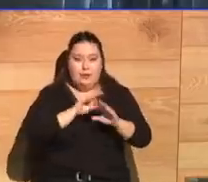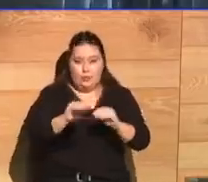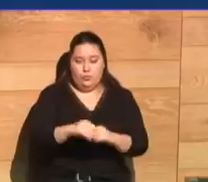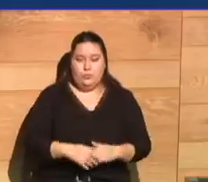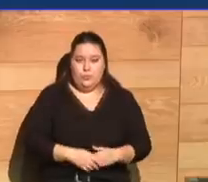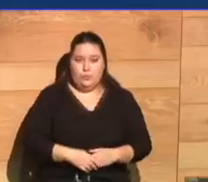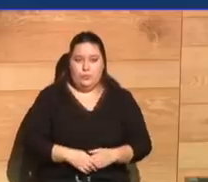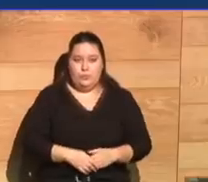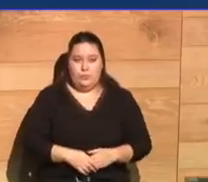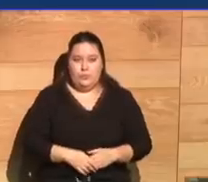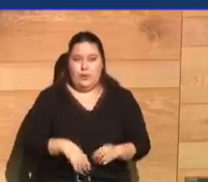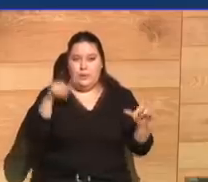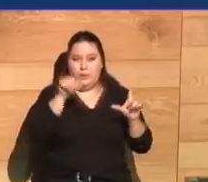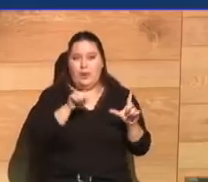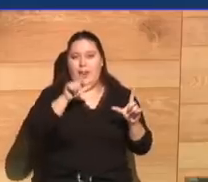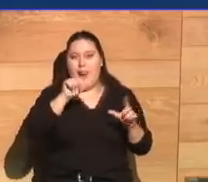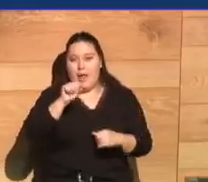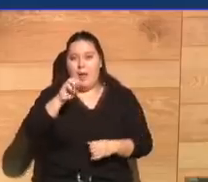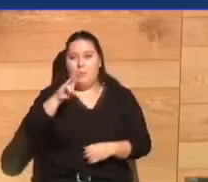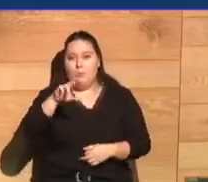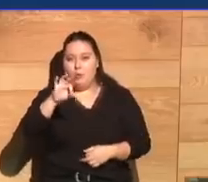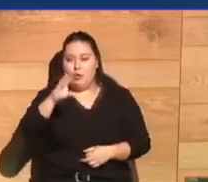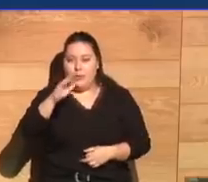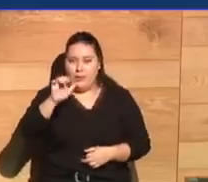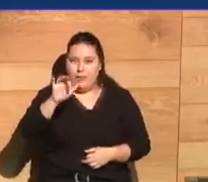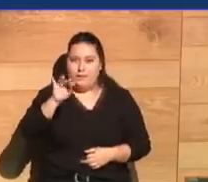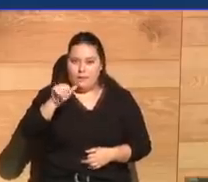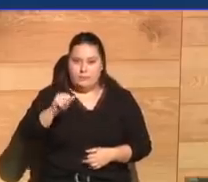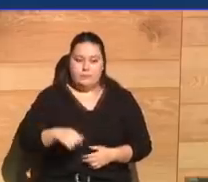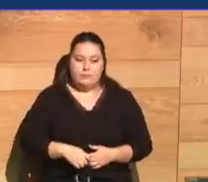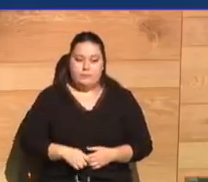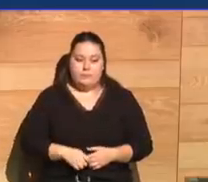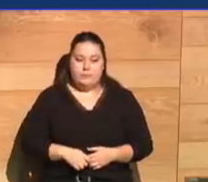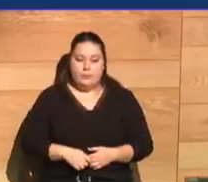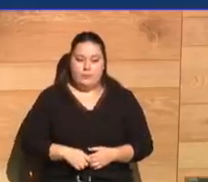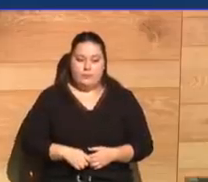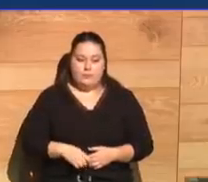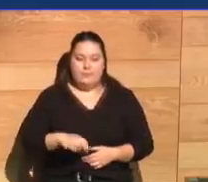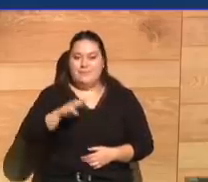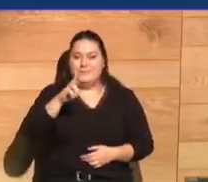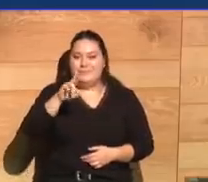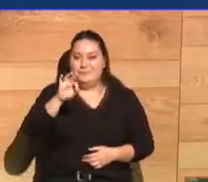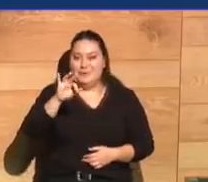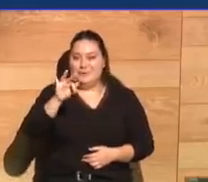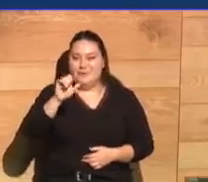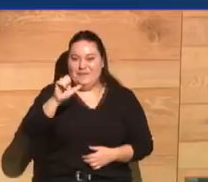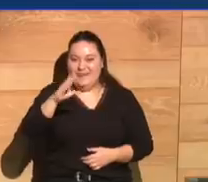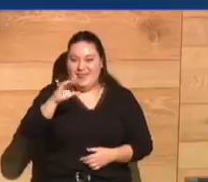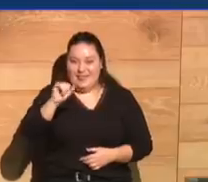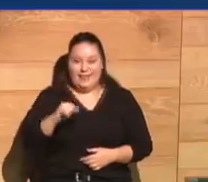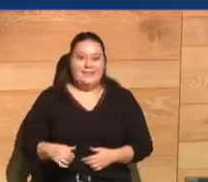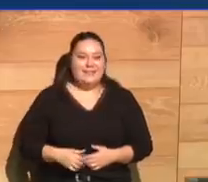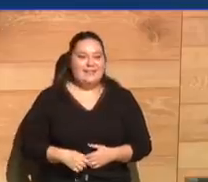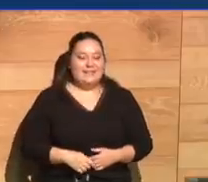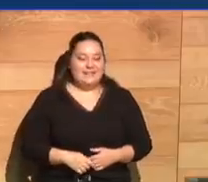su guionista, creo que en La Profecía, en alguna de las cosas. Bueno, había trabajado ya con él, ¿no? Y es un guionista muy conocido. ¿No? Sí. ¿Sabemos dónde estaba Tom cuando